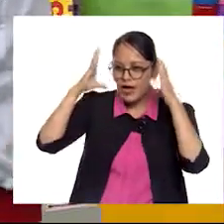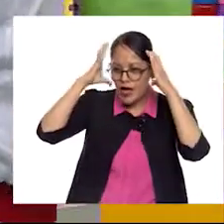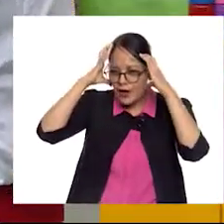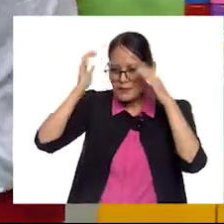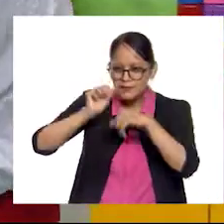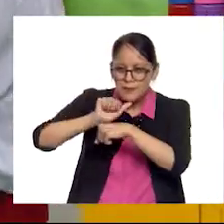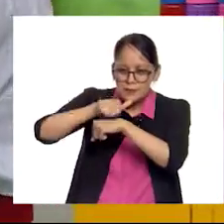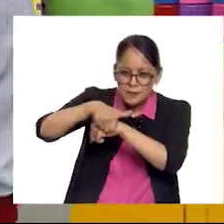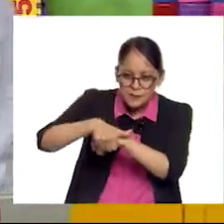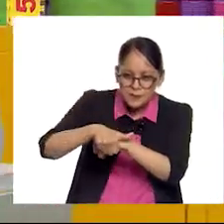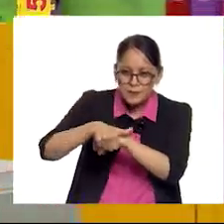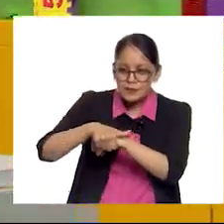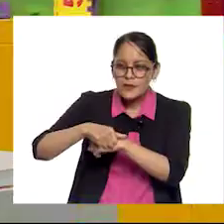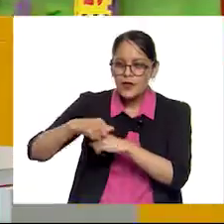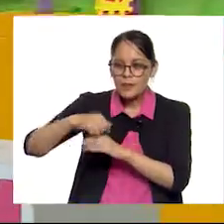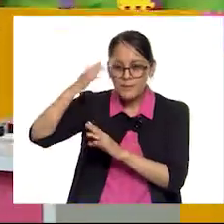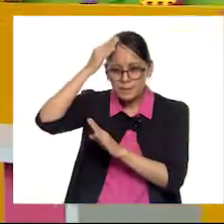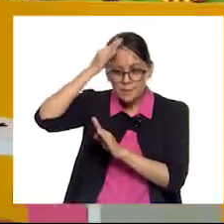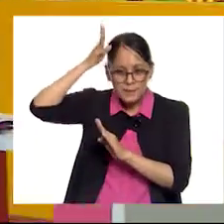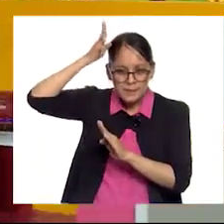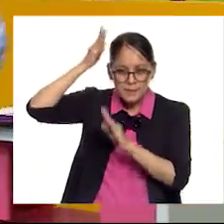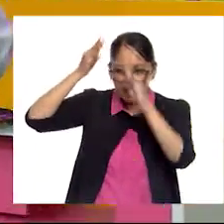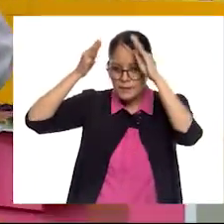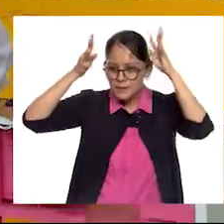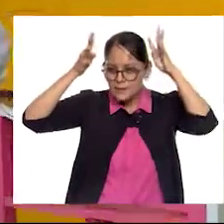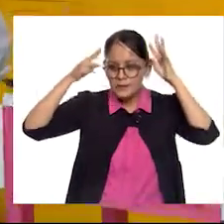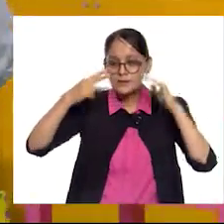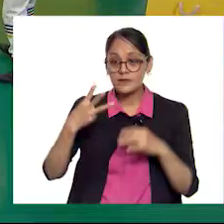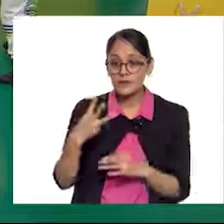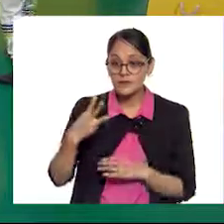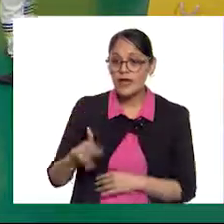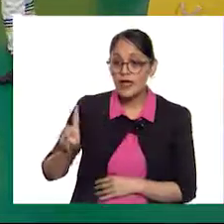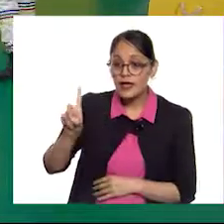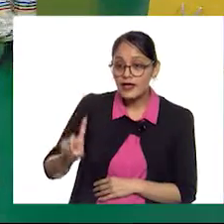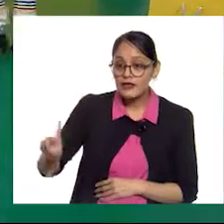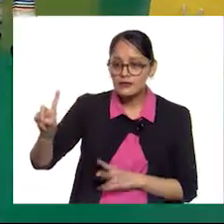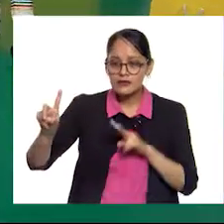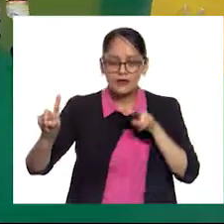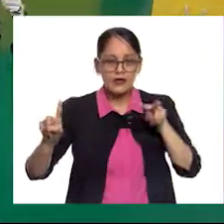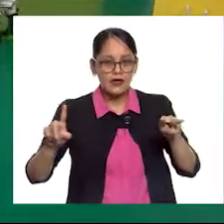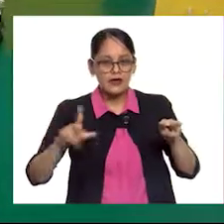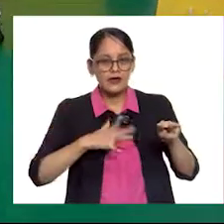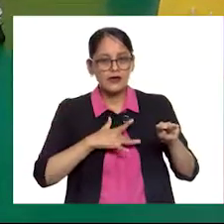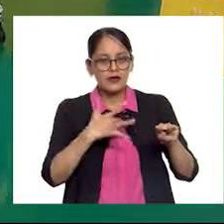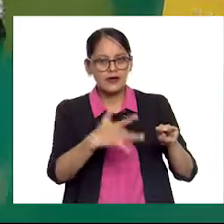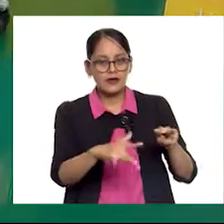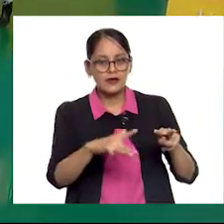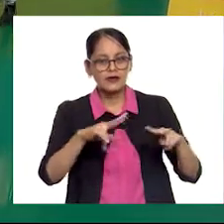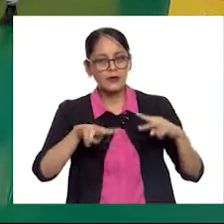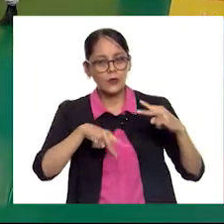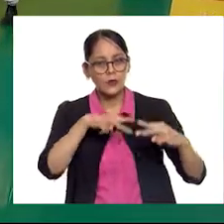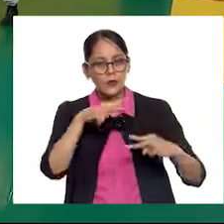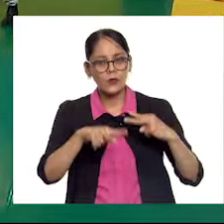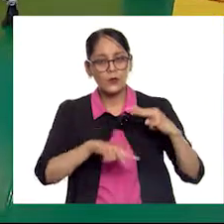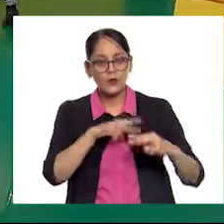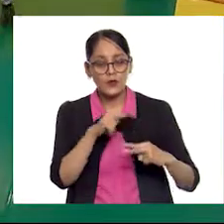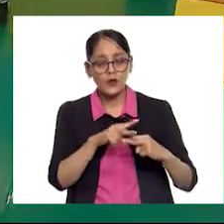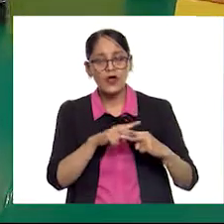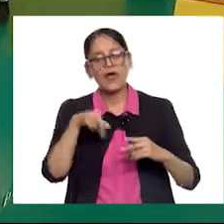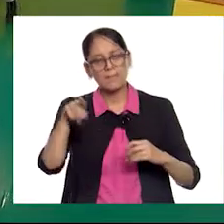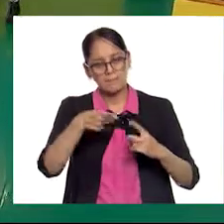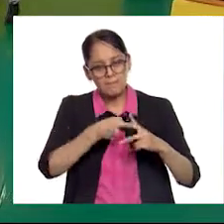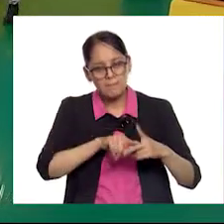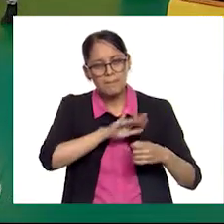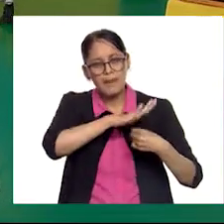rapada y triple penacho. El dios quedó flechado de ella y desde entonces se dedicó a